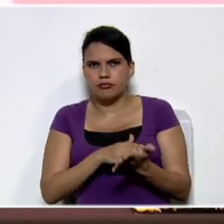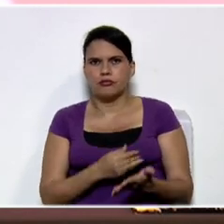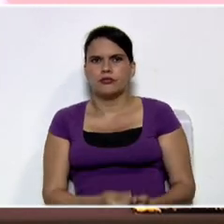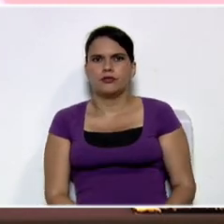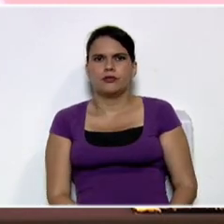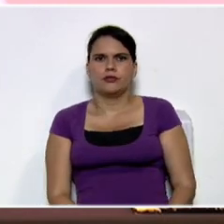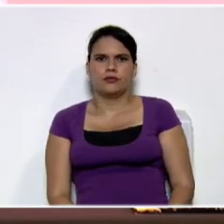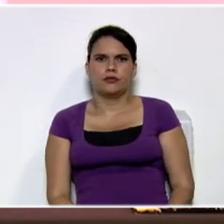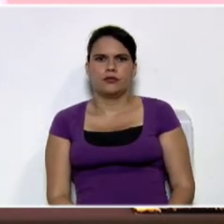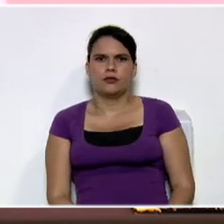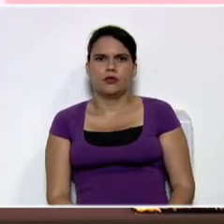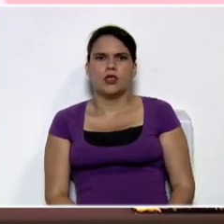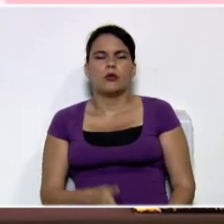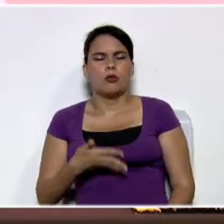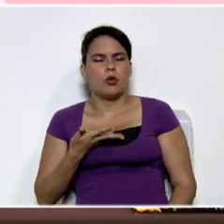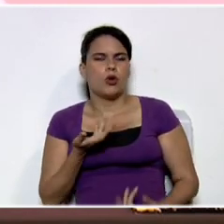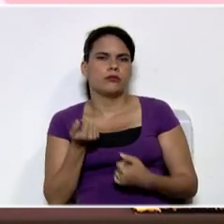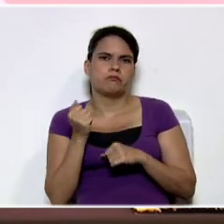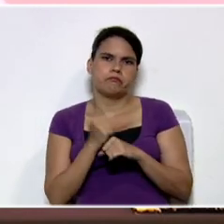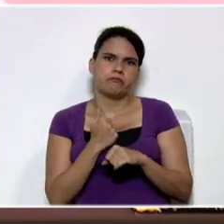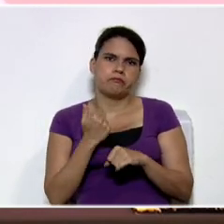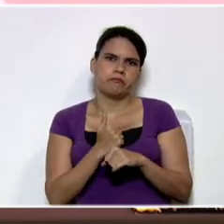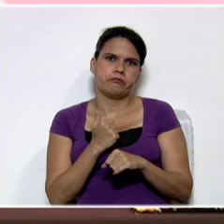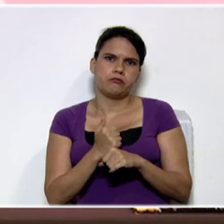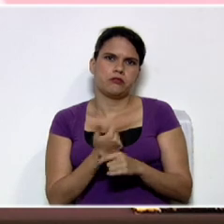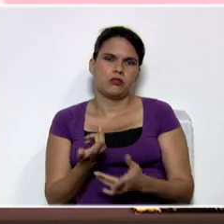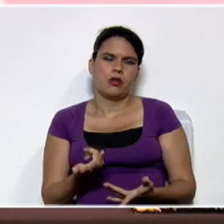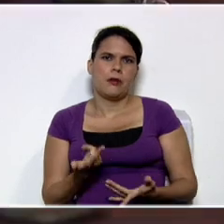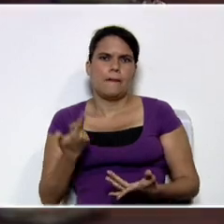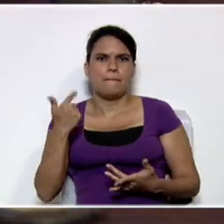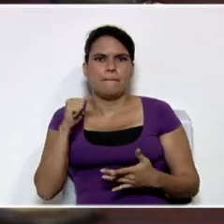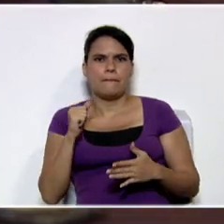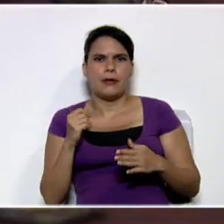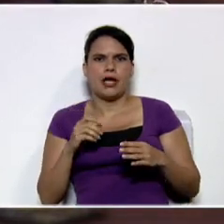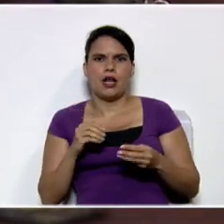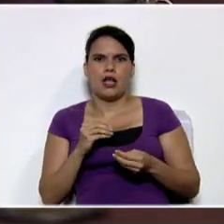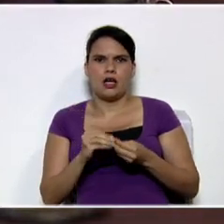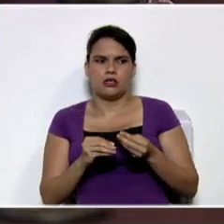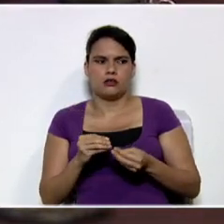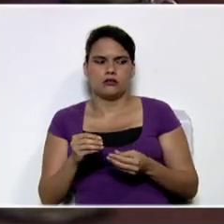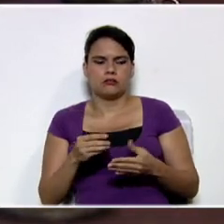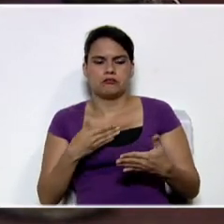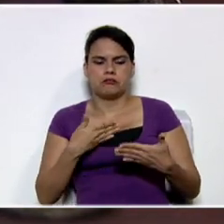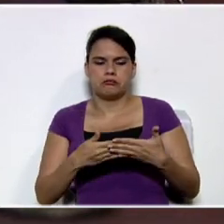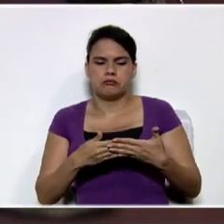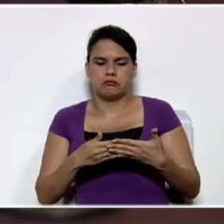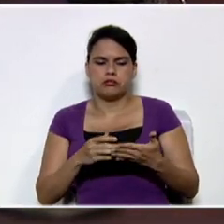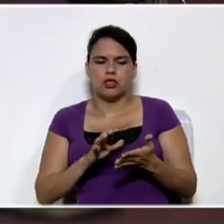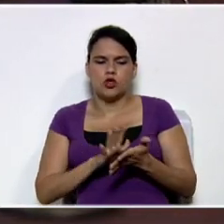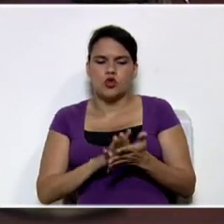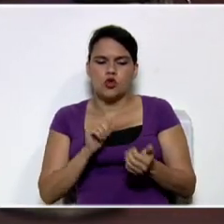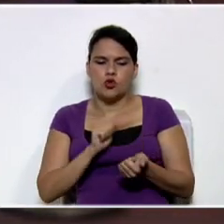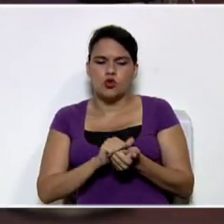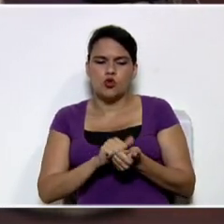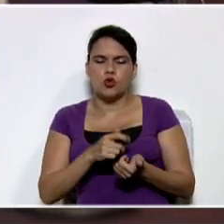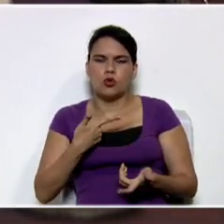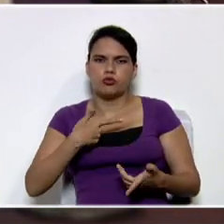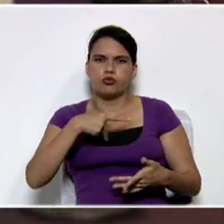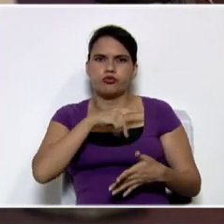y permitir trabajar para sellar nuestro petroglifo. Una vez que